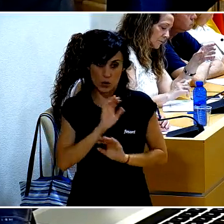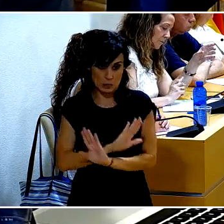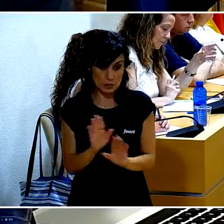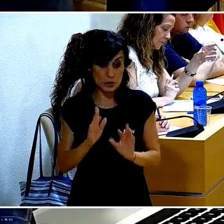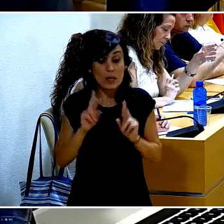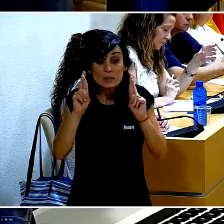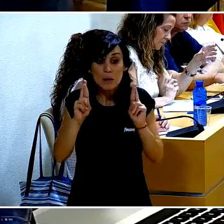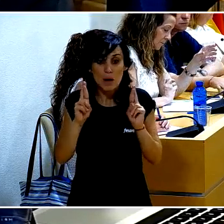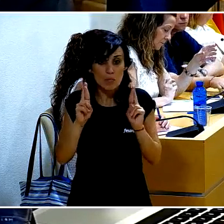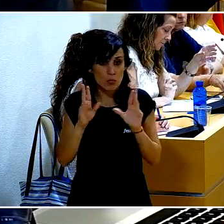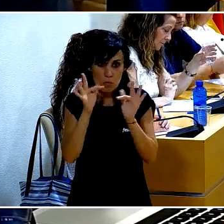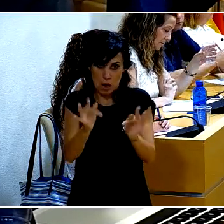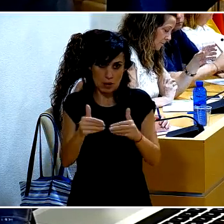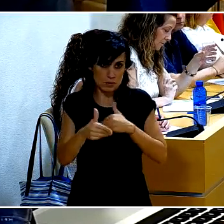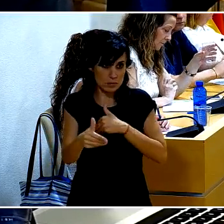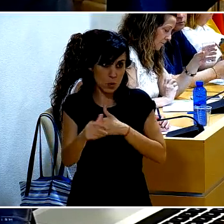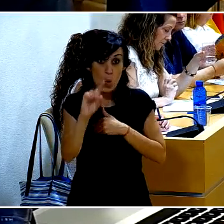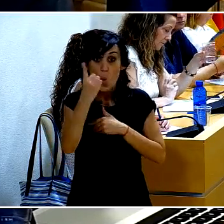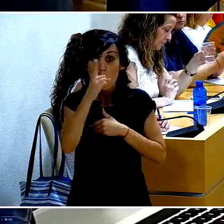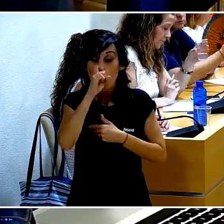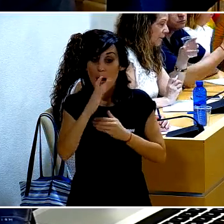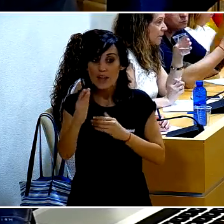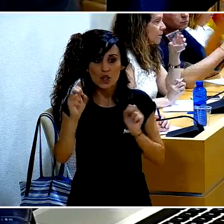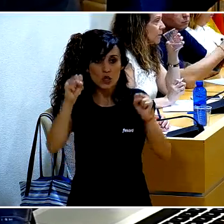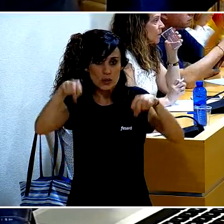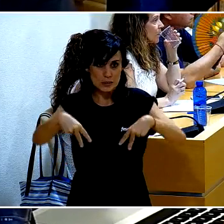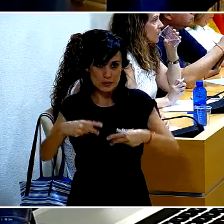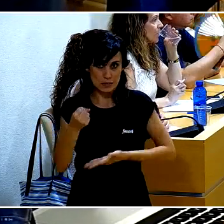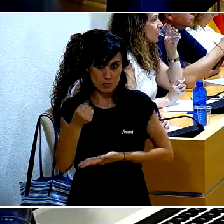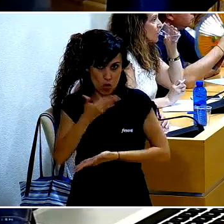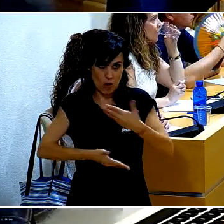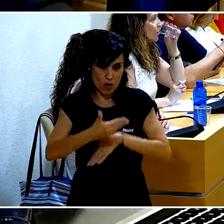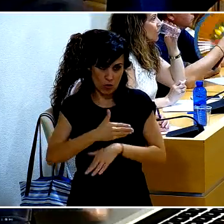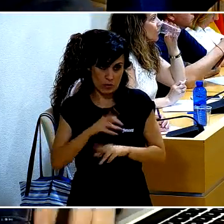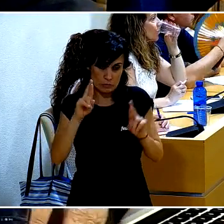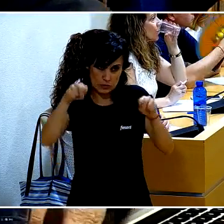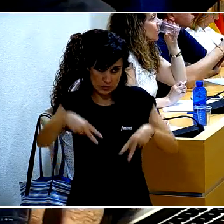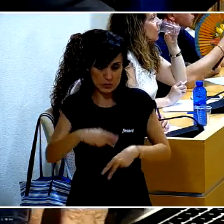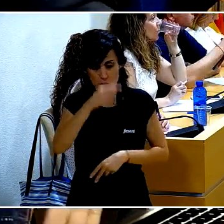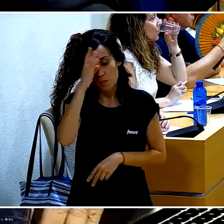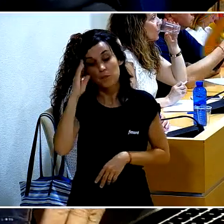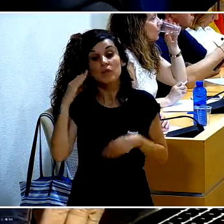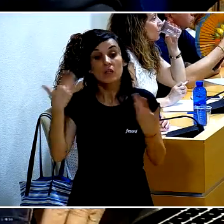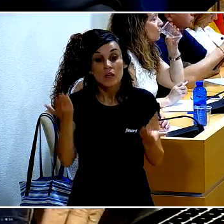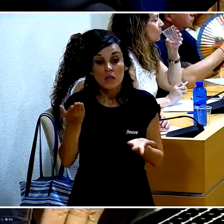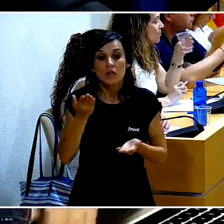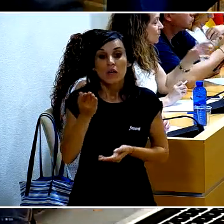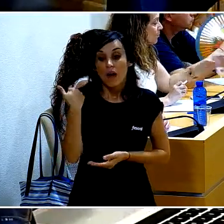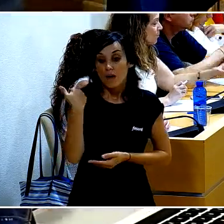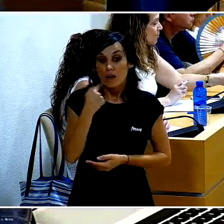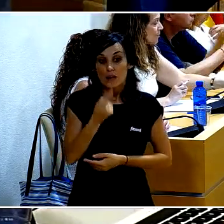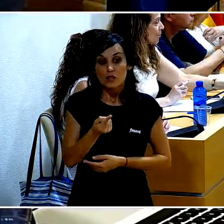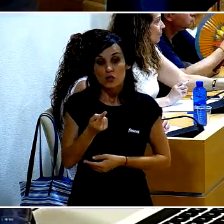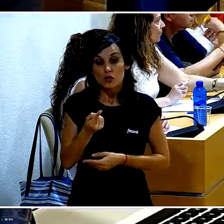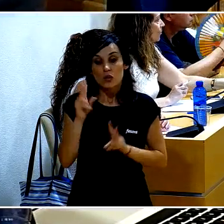jamás se vuelva a repetir un año de sequía de colaboración de este ayuntamiento. Y como venía diciendo, los